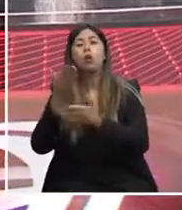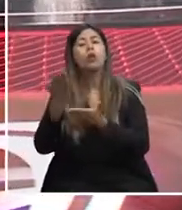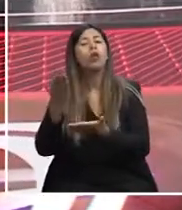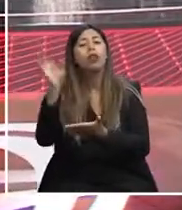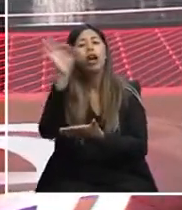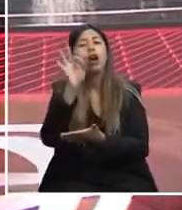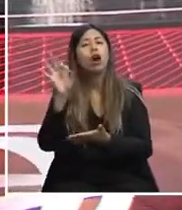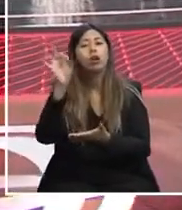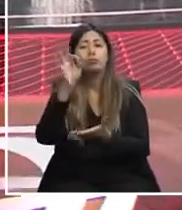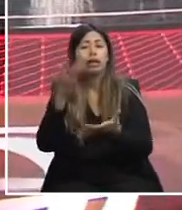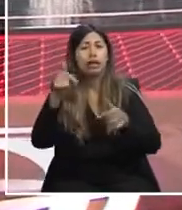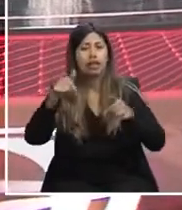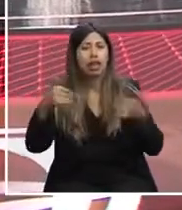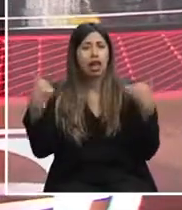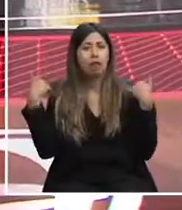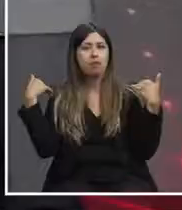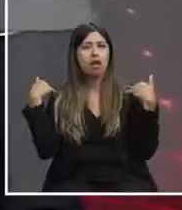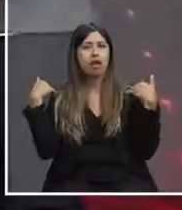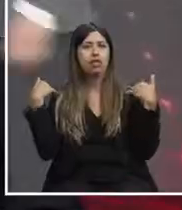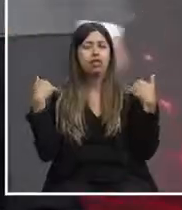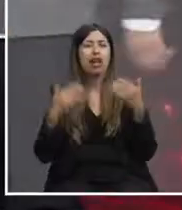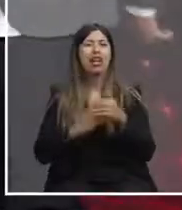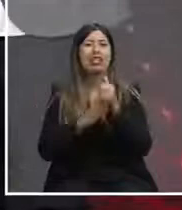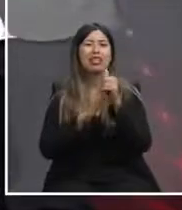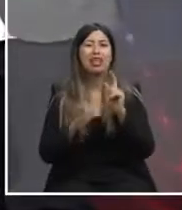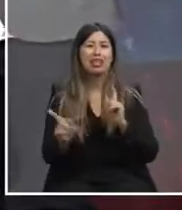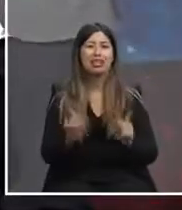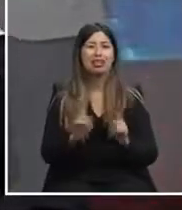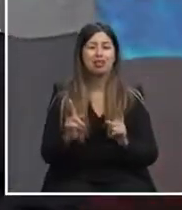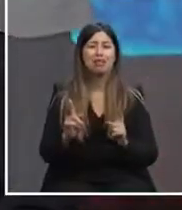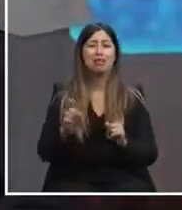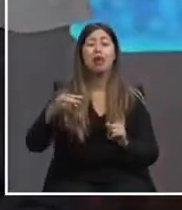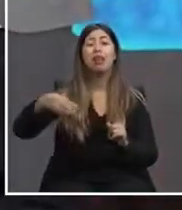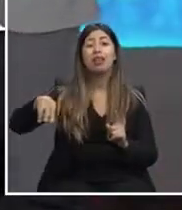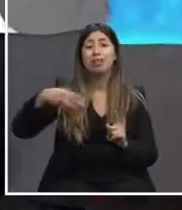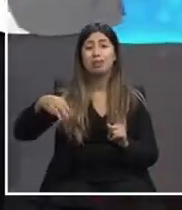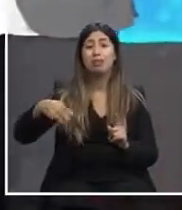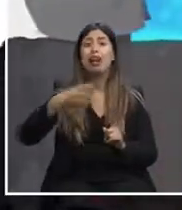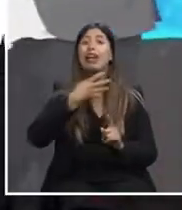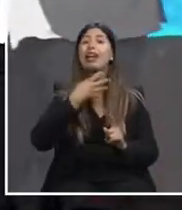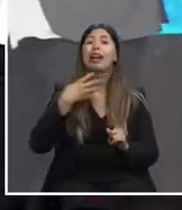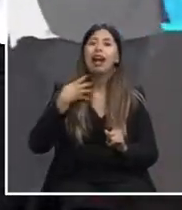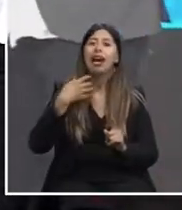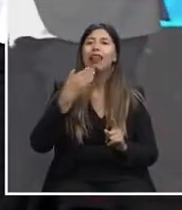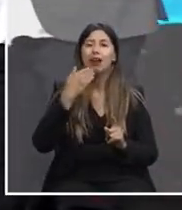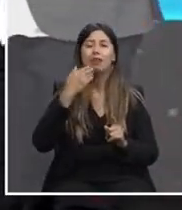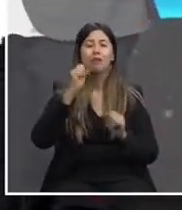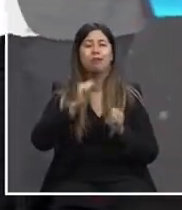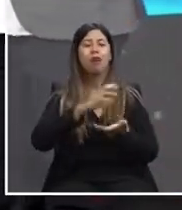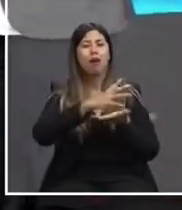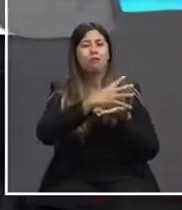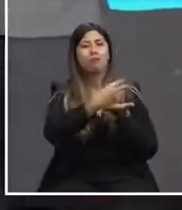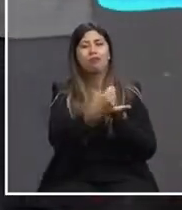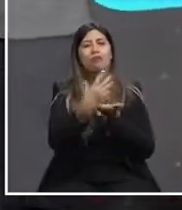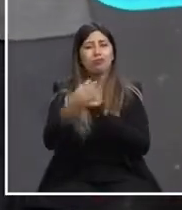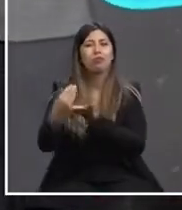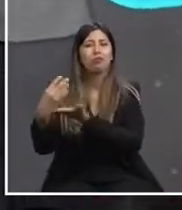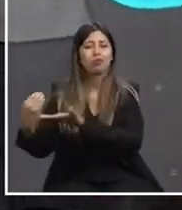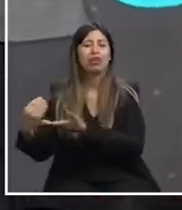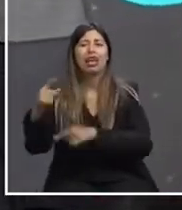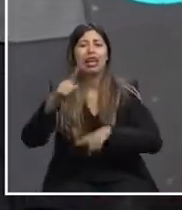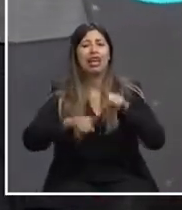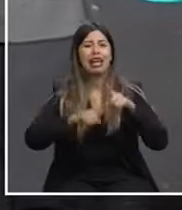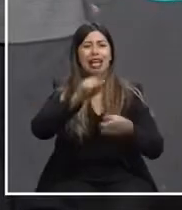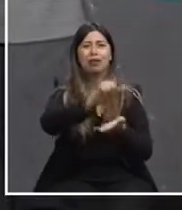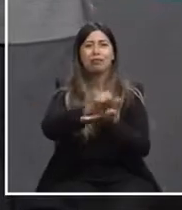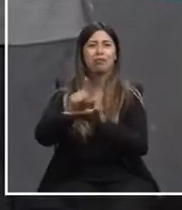de prácticas como la que está hoy día liderando la Municipalidad de Renca se puedan también replicar a este nivel más territorial, ¿cierto?